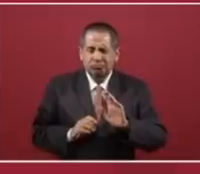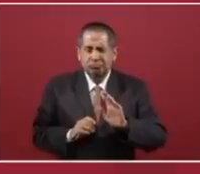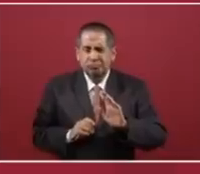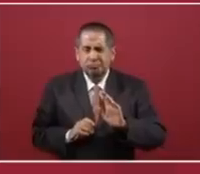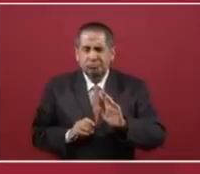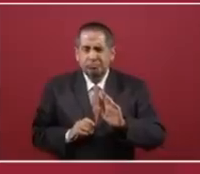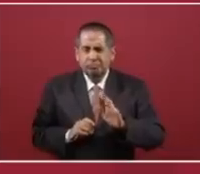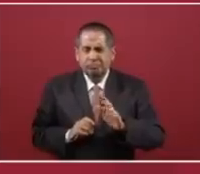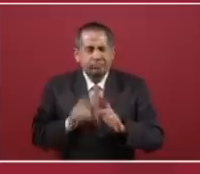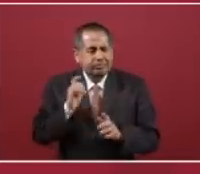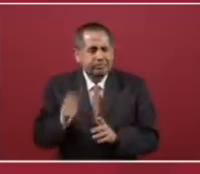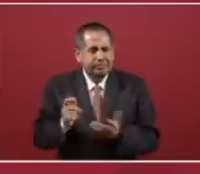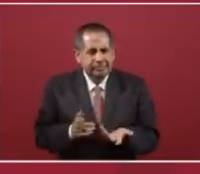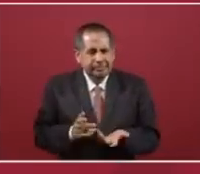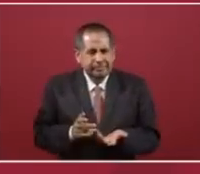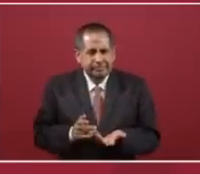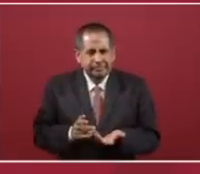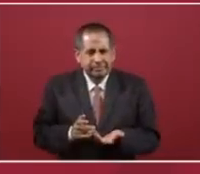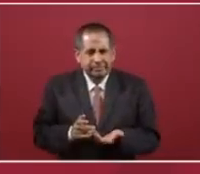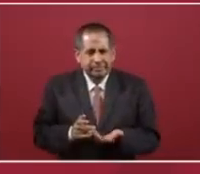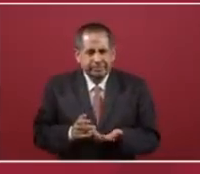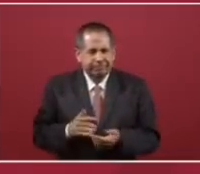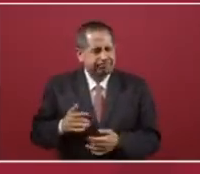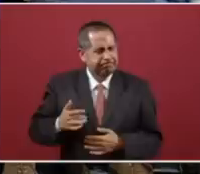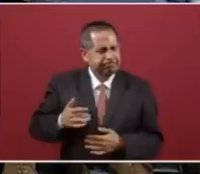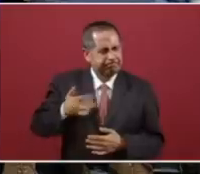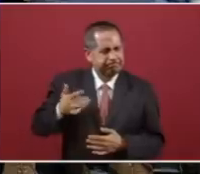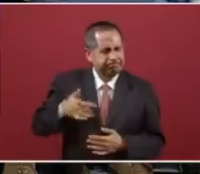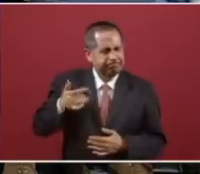es pura intuición